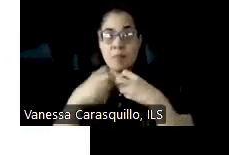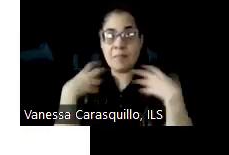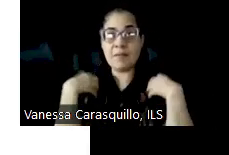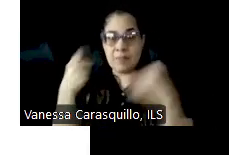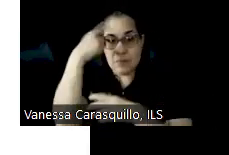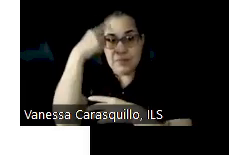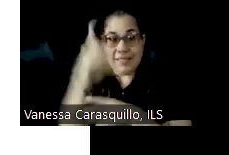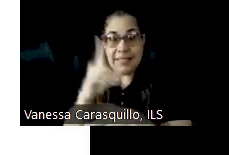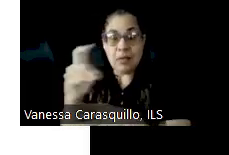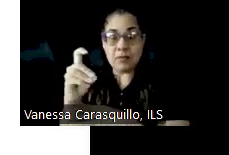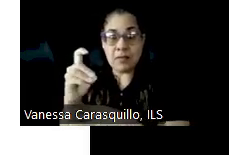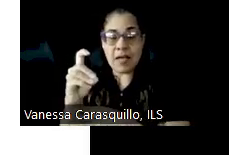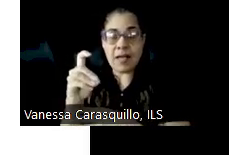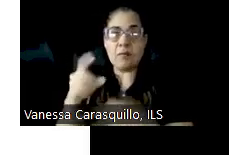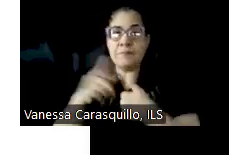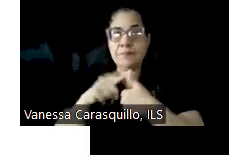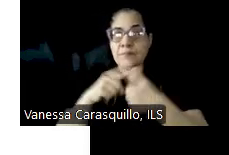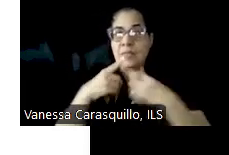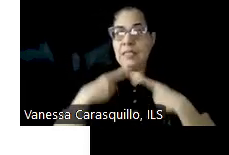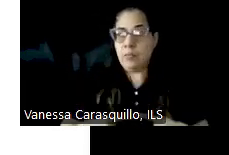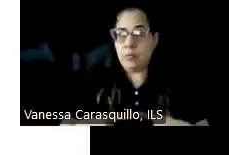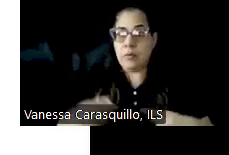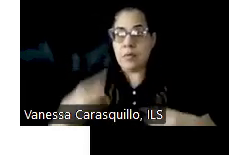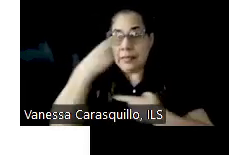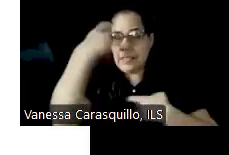la depresión y los trastornos de ansiedad